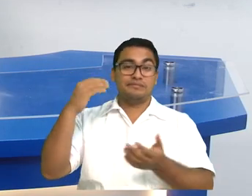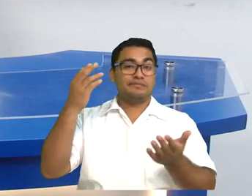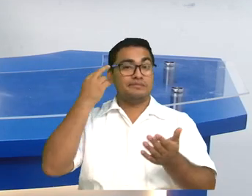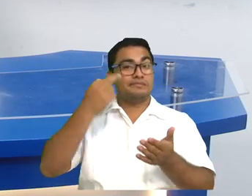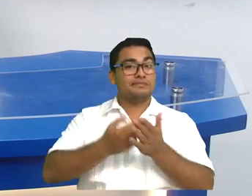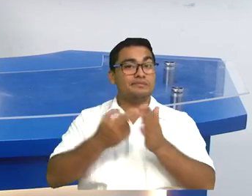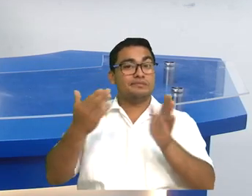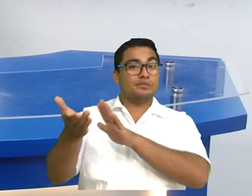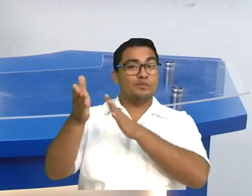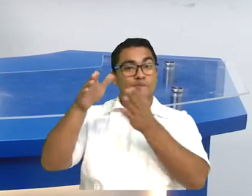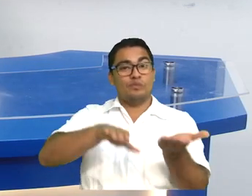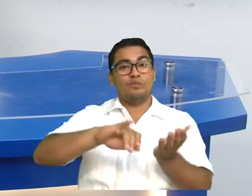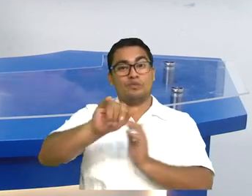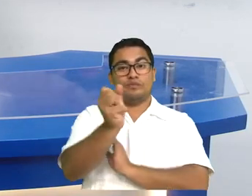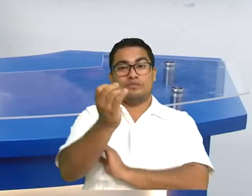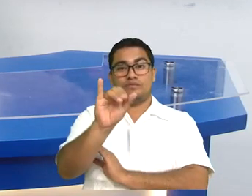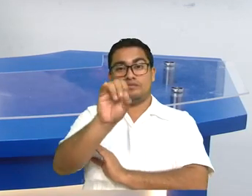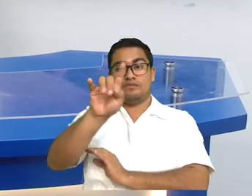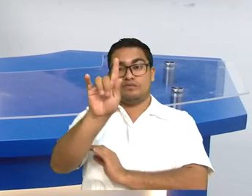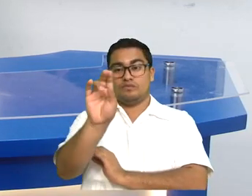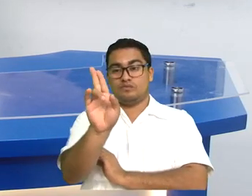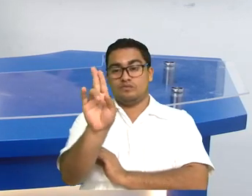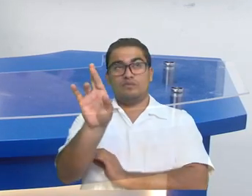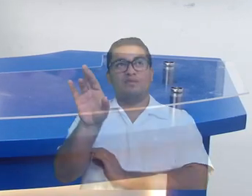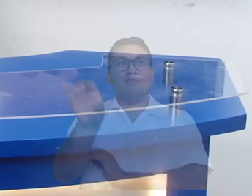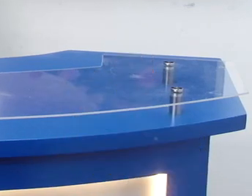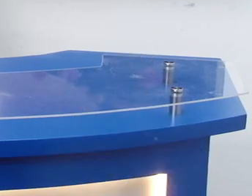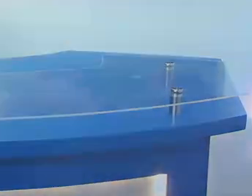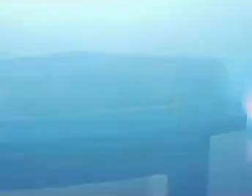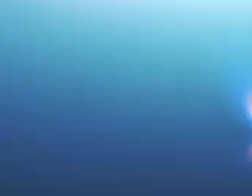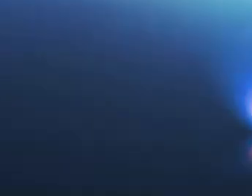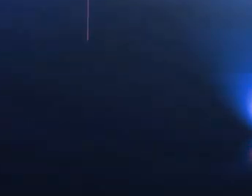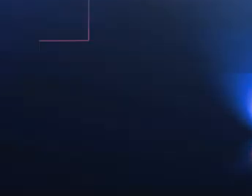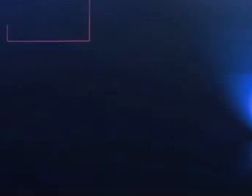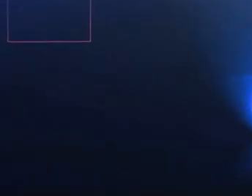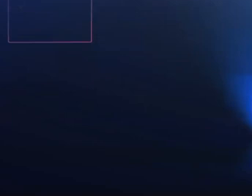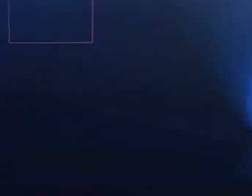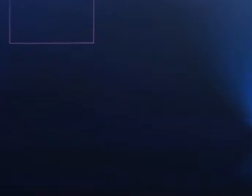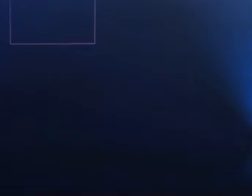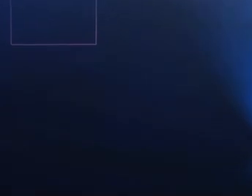y también diputado Jacinto Suárez. Veamos.